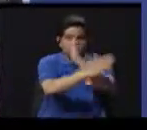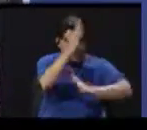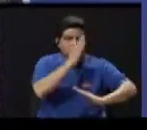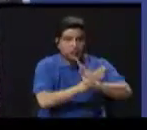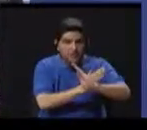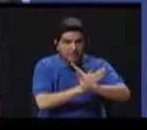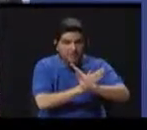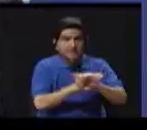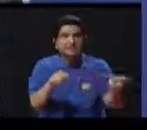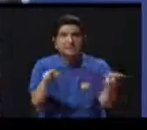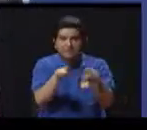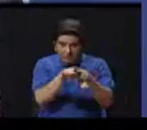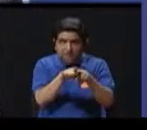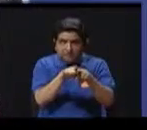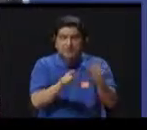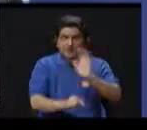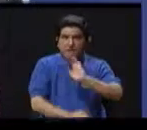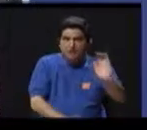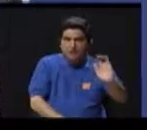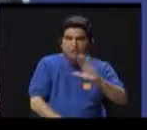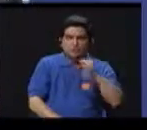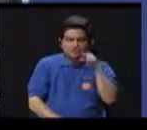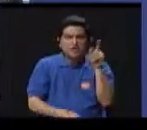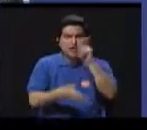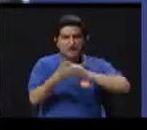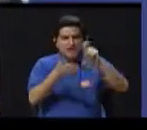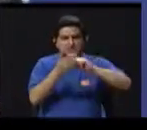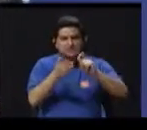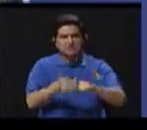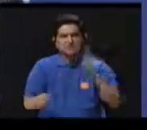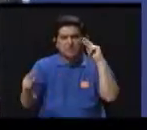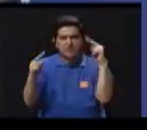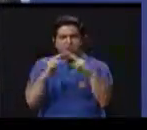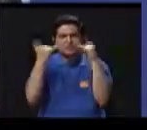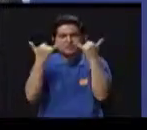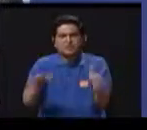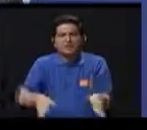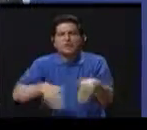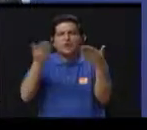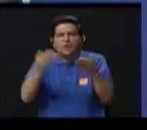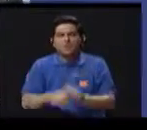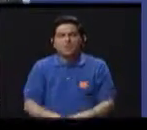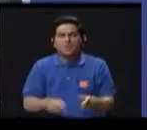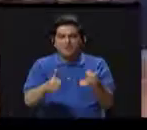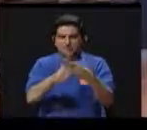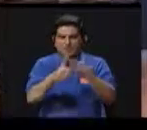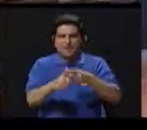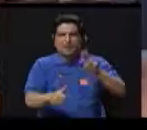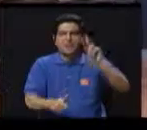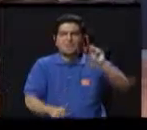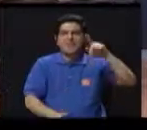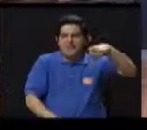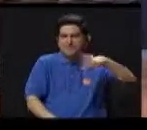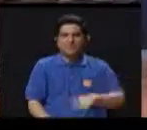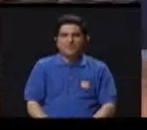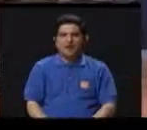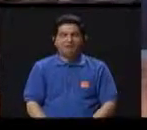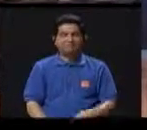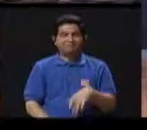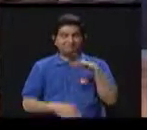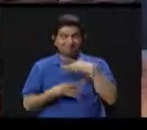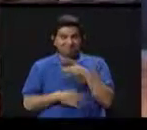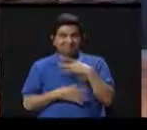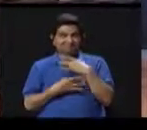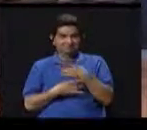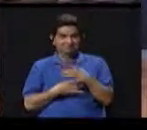con discapacidad, en este caso los niños con discapacidad, y cómo se acercaron a esta escuela que vamos a conocer ahorita? Tal vez María Paula. Bueno, en realidad fue